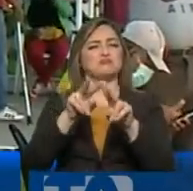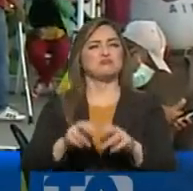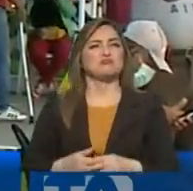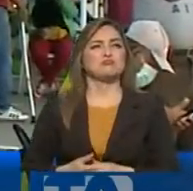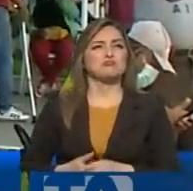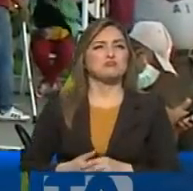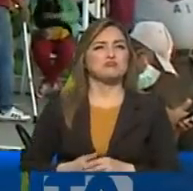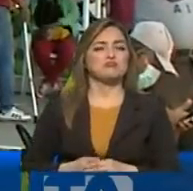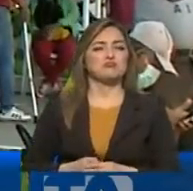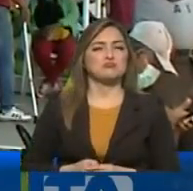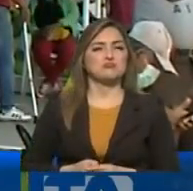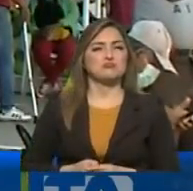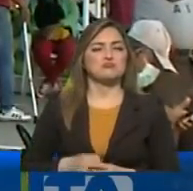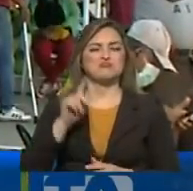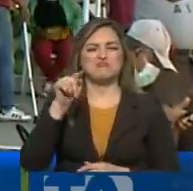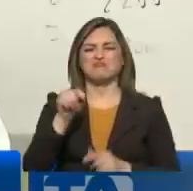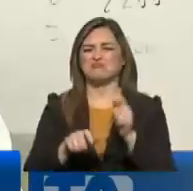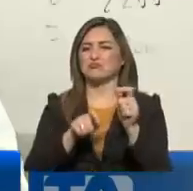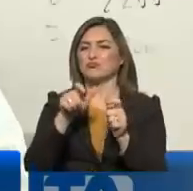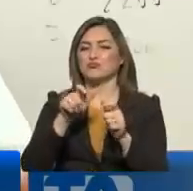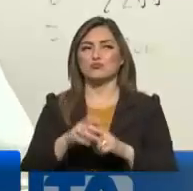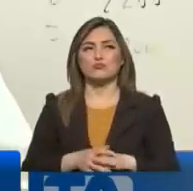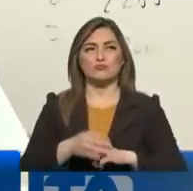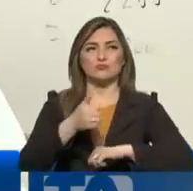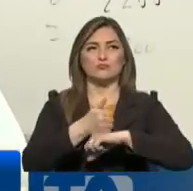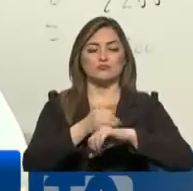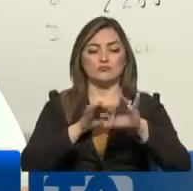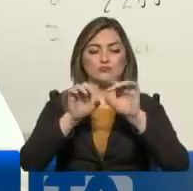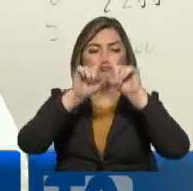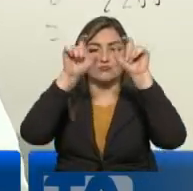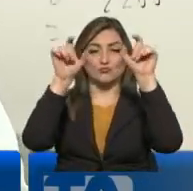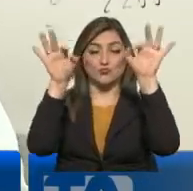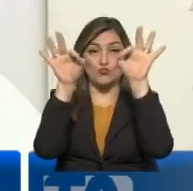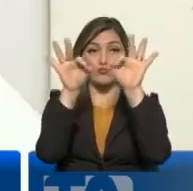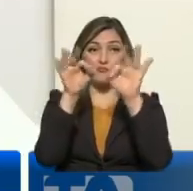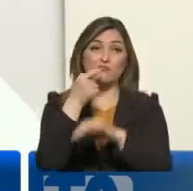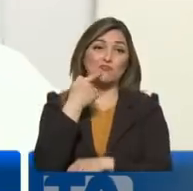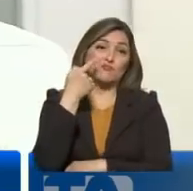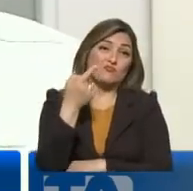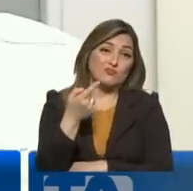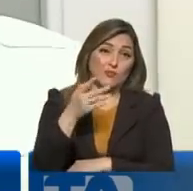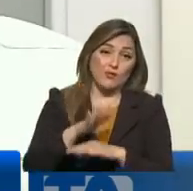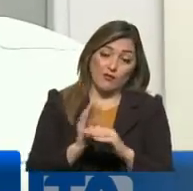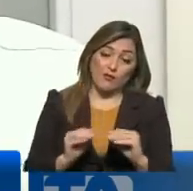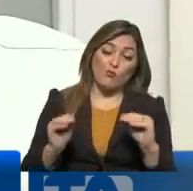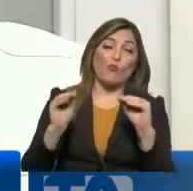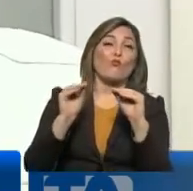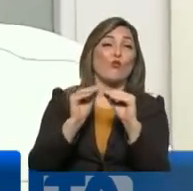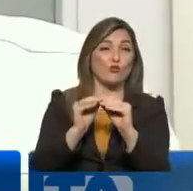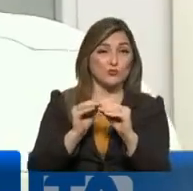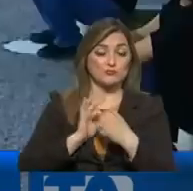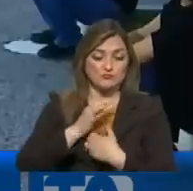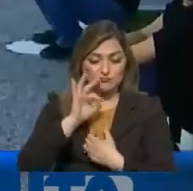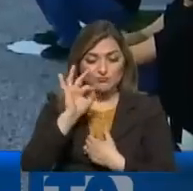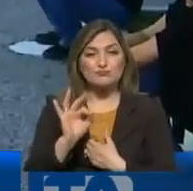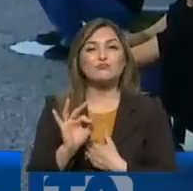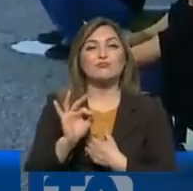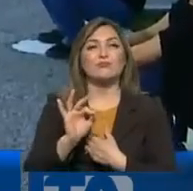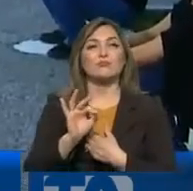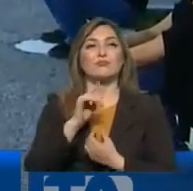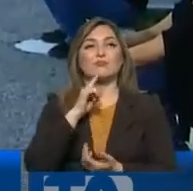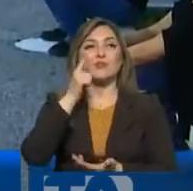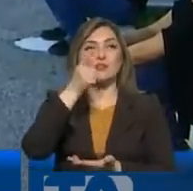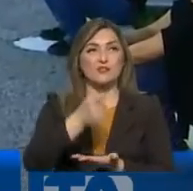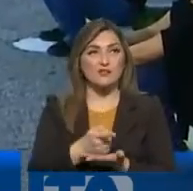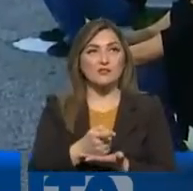sus planillas eléctricas miles de usuarios? Las autoridades de la empresa eléctrica dicen que el consumo aumentó por la llegada de la pandemia. Y es